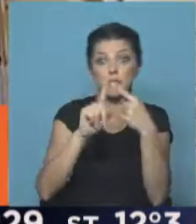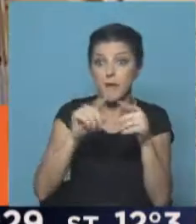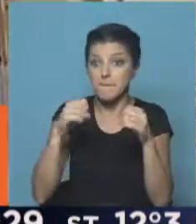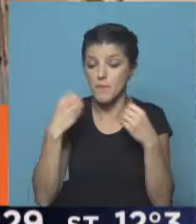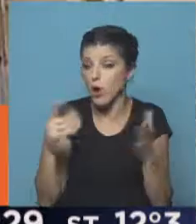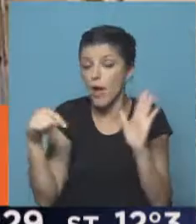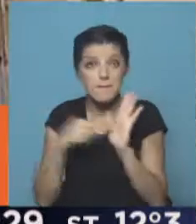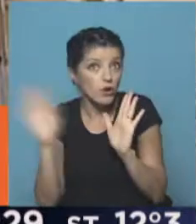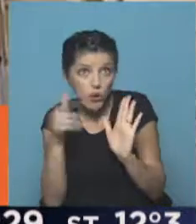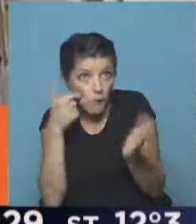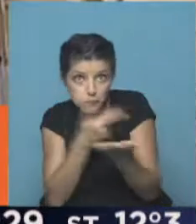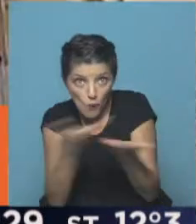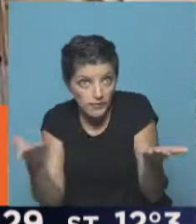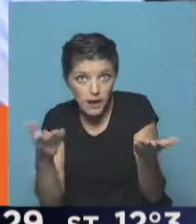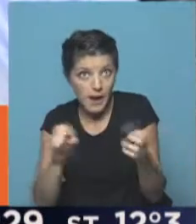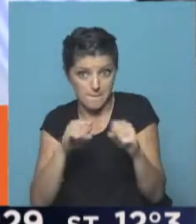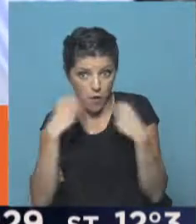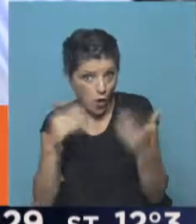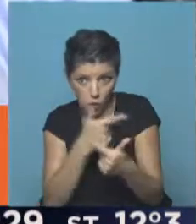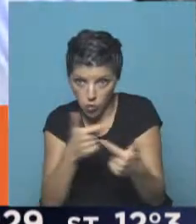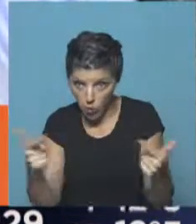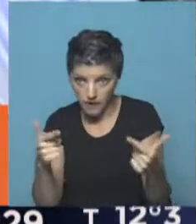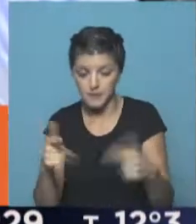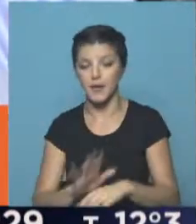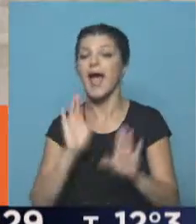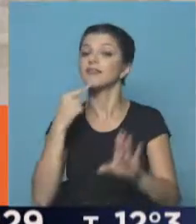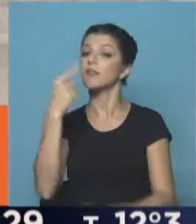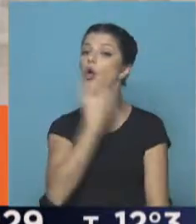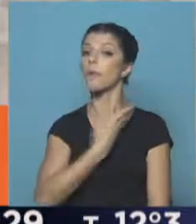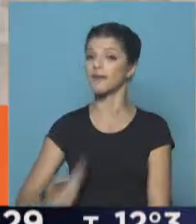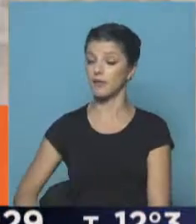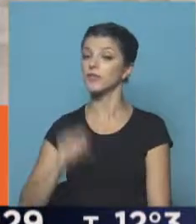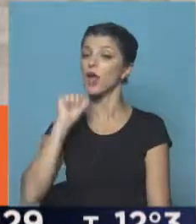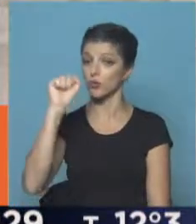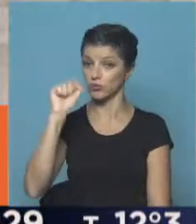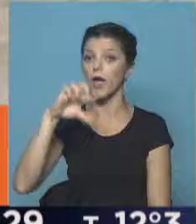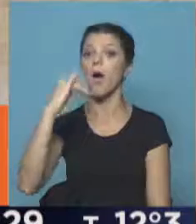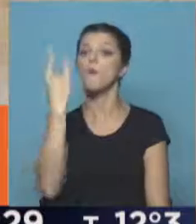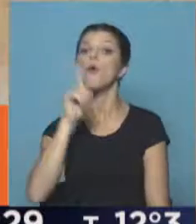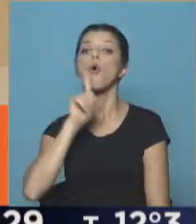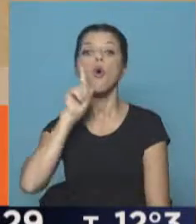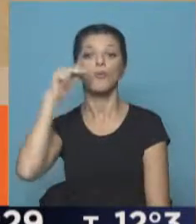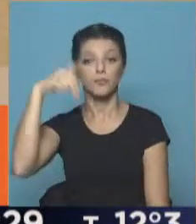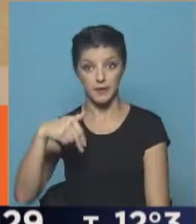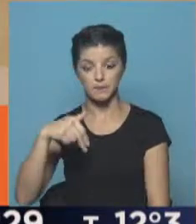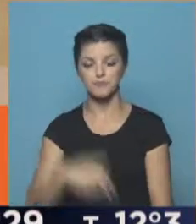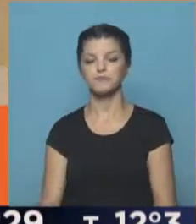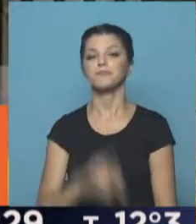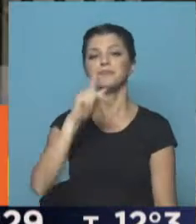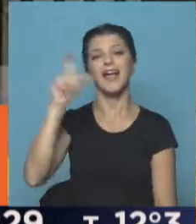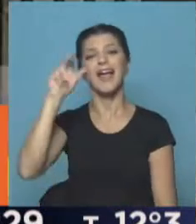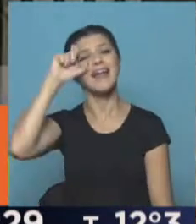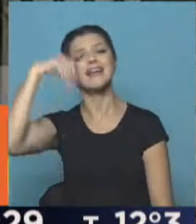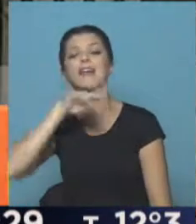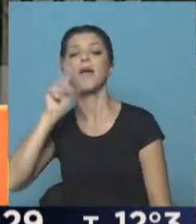pero todo indica que eso no va a suceder pronto, afirmó Putin. Las sanciones del Kremlin contra Washington llegan luego que el